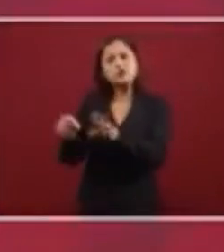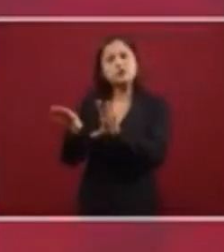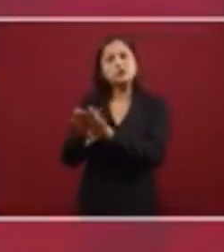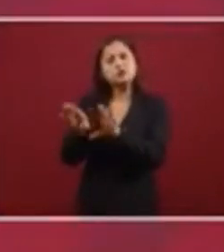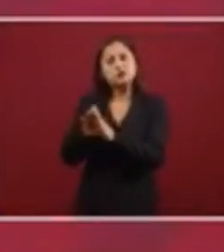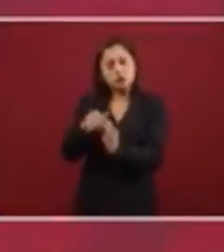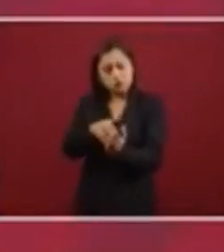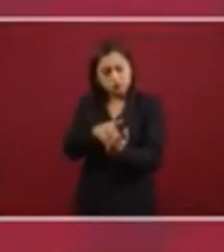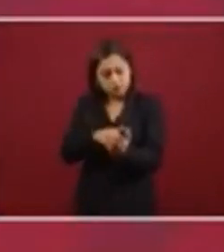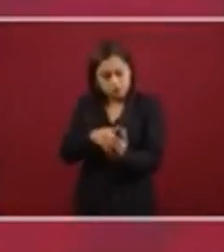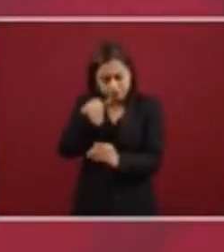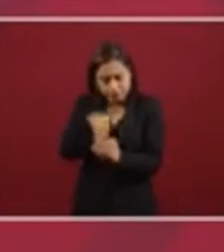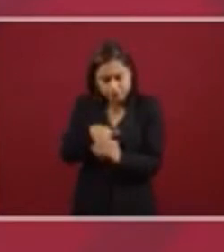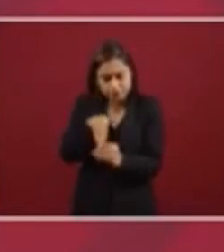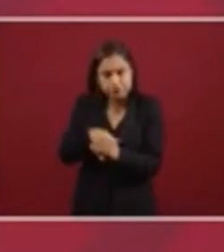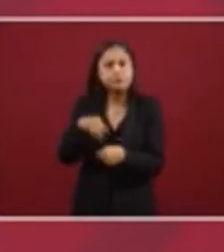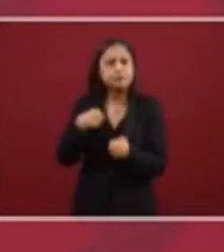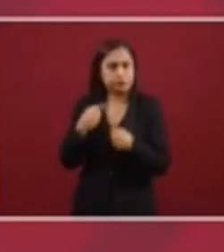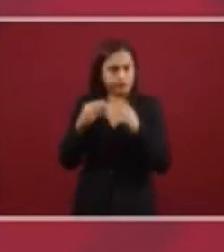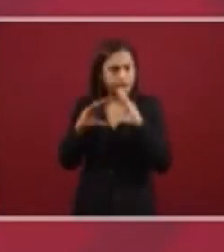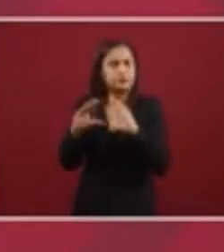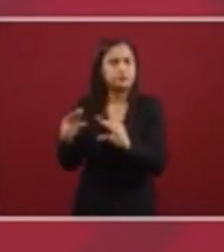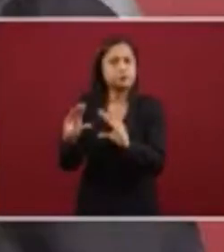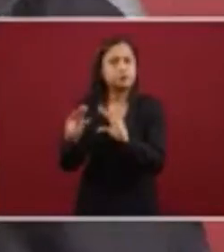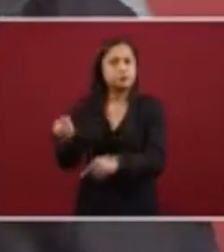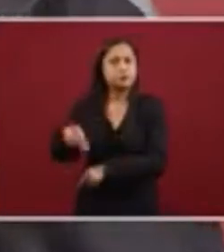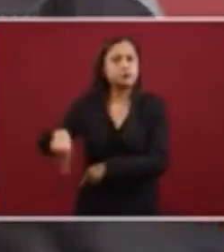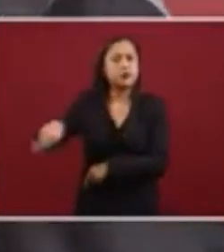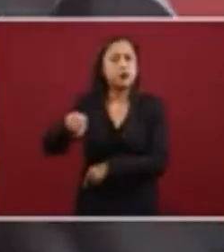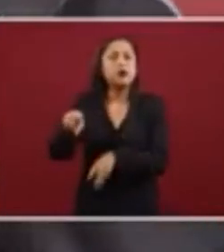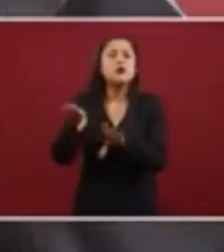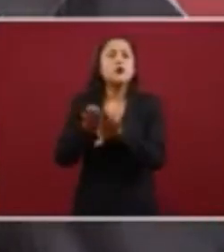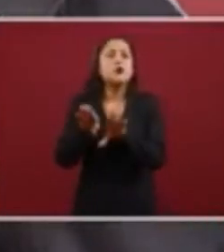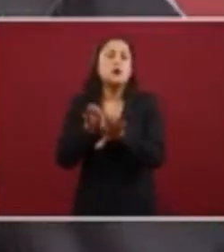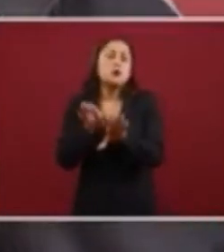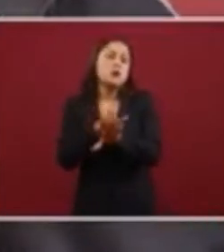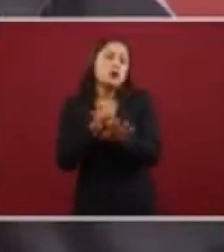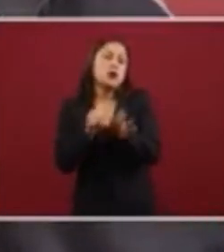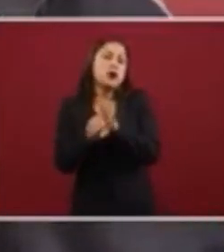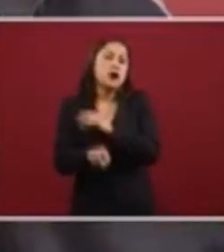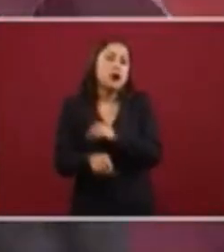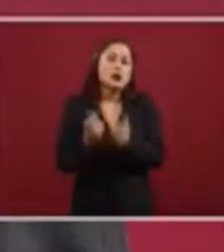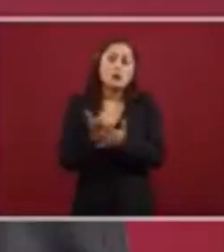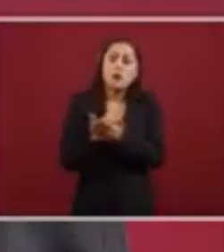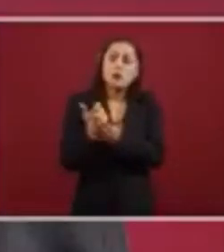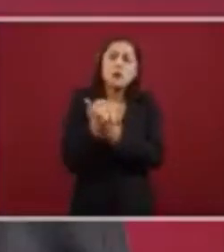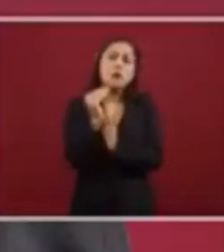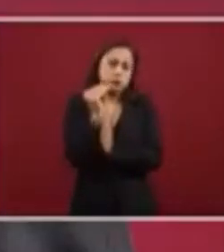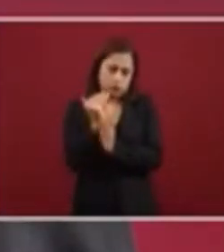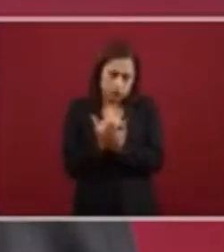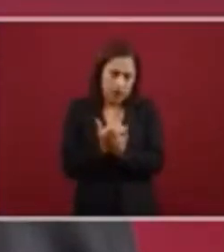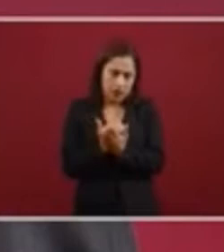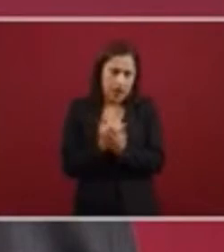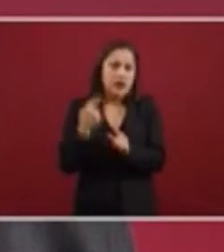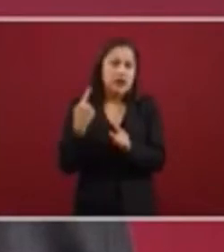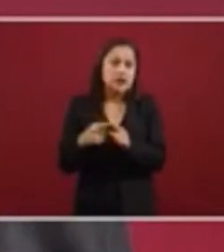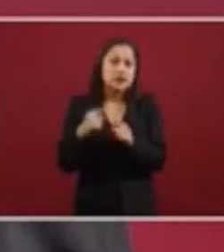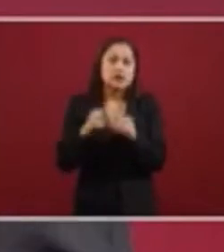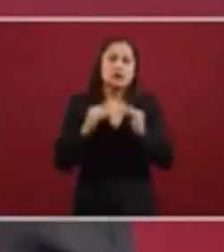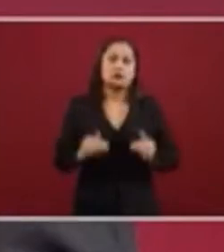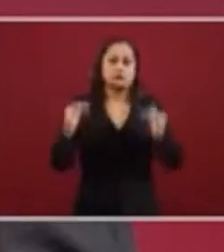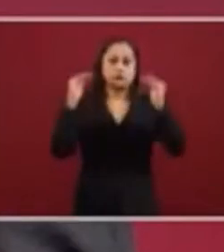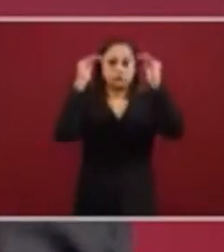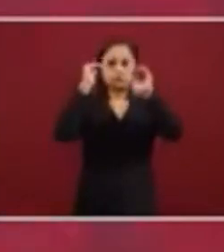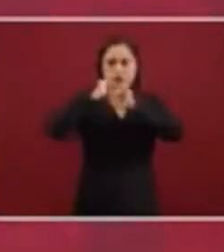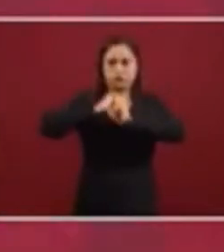ahorrar, bajar los sueldos de los altos funcionarios públicos,